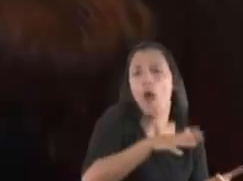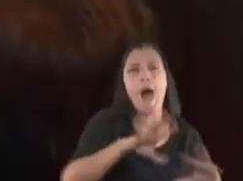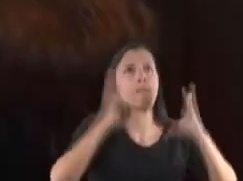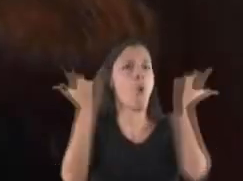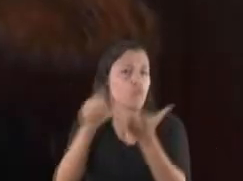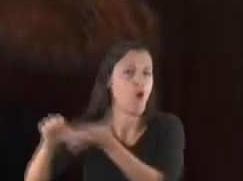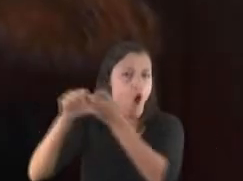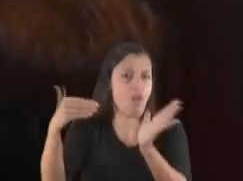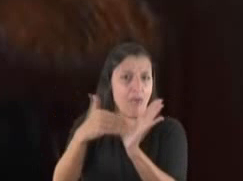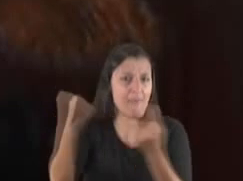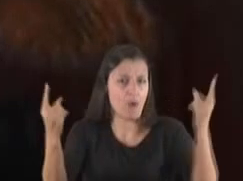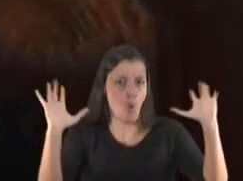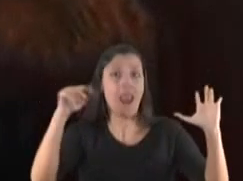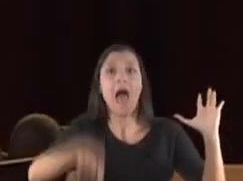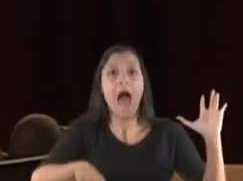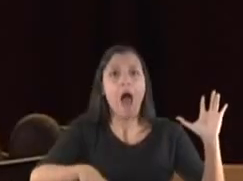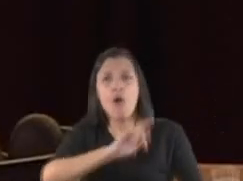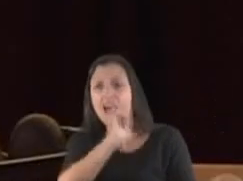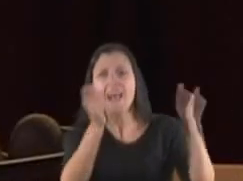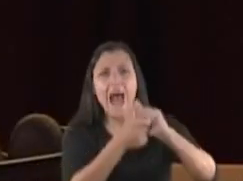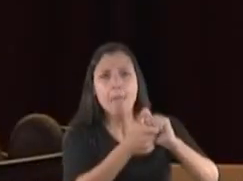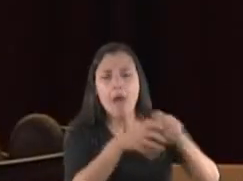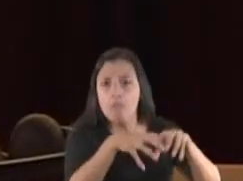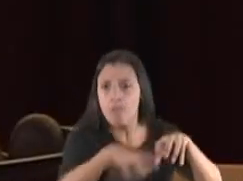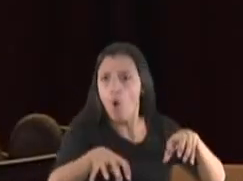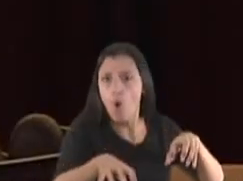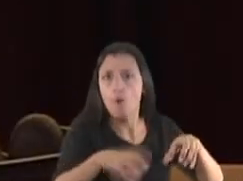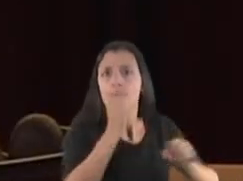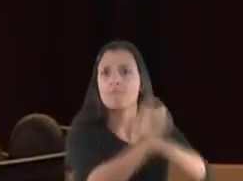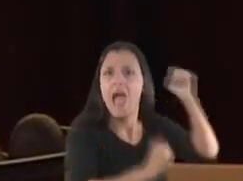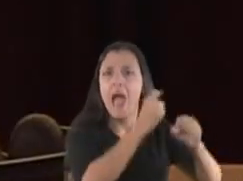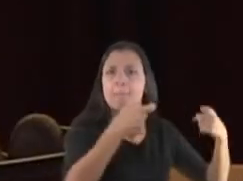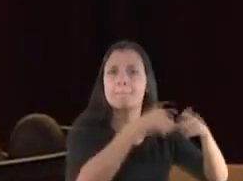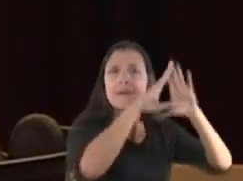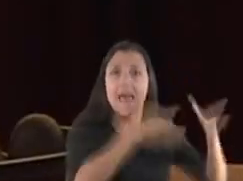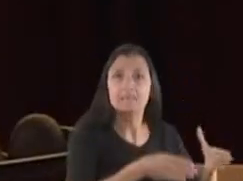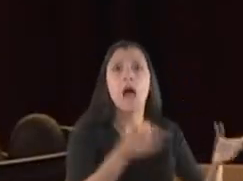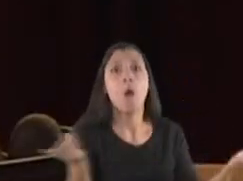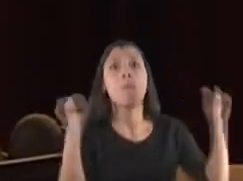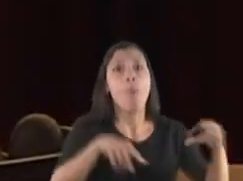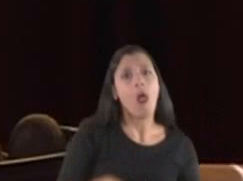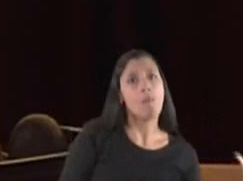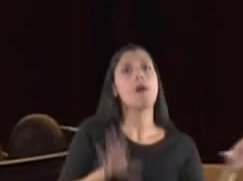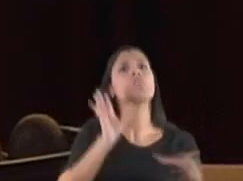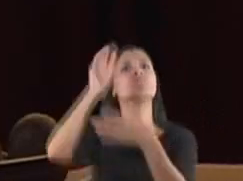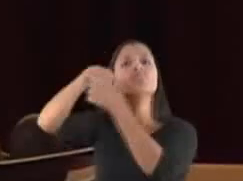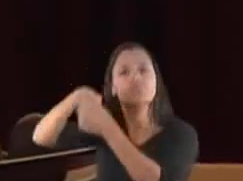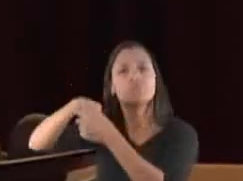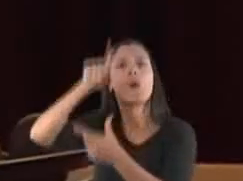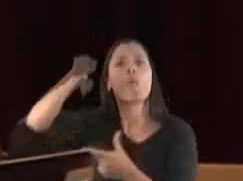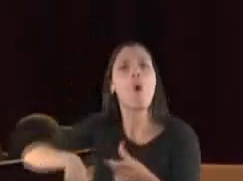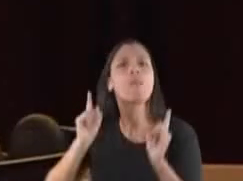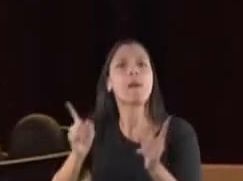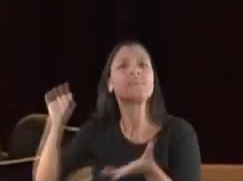mundo, ahora empiezan a ser deslocalizaciones de empresas para que vuelvan a sus países de origen. Y